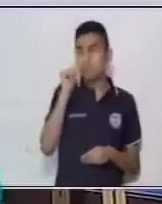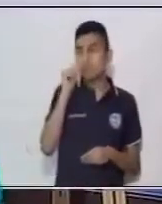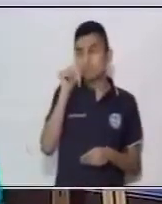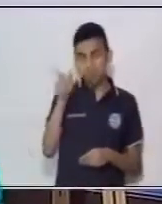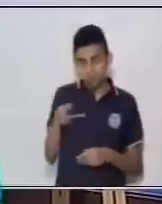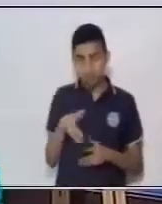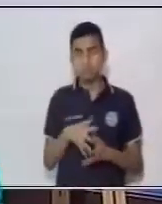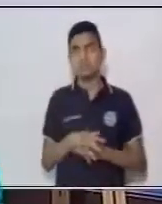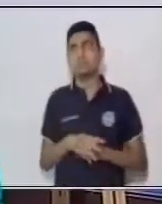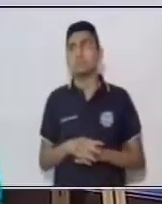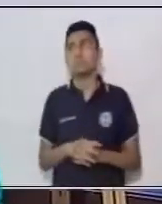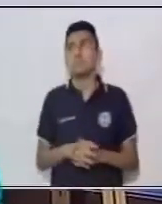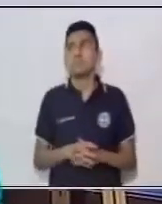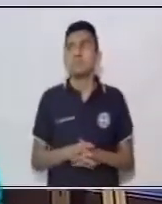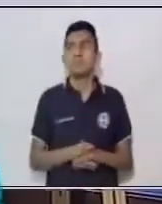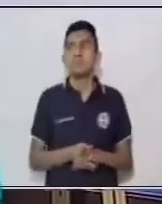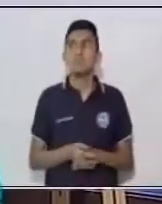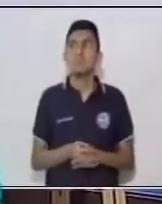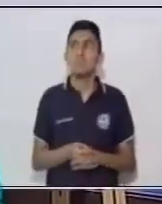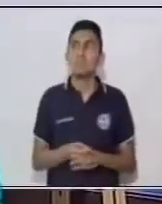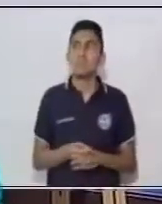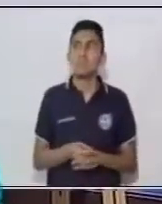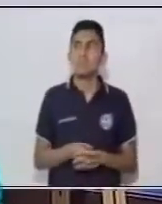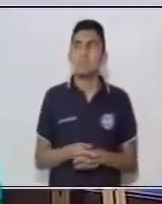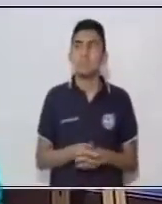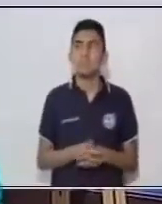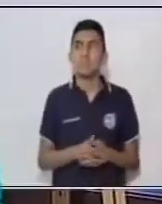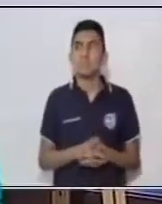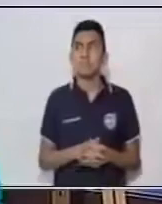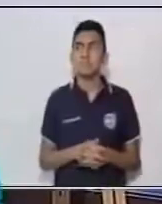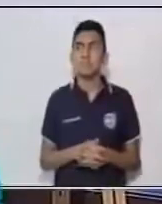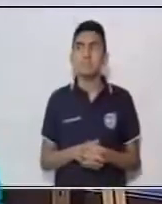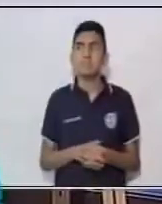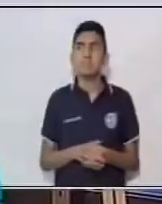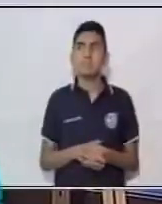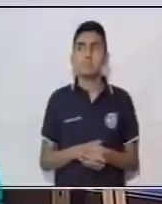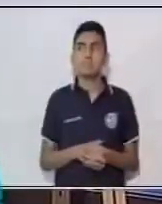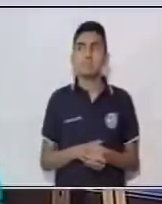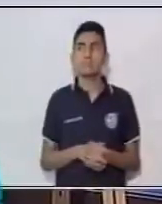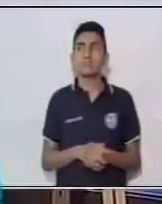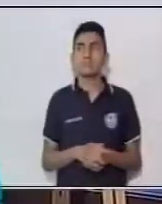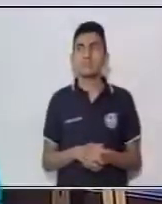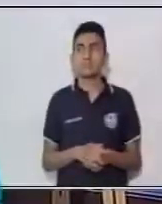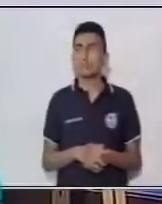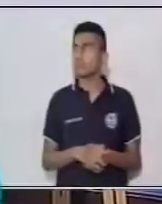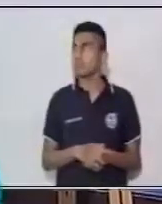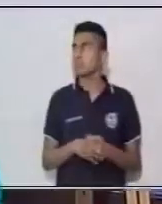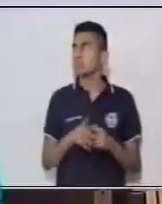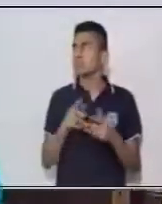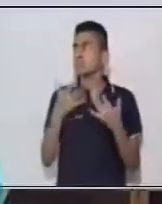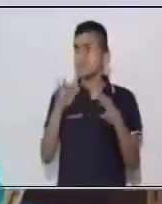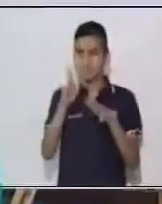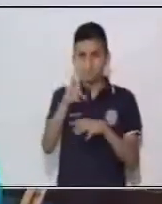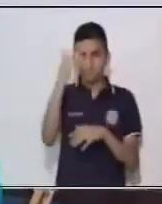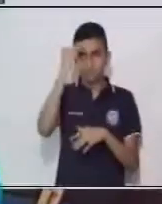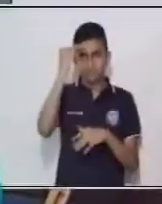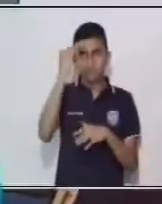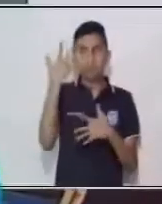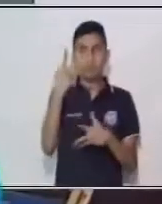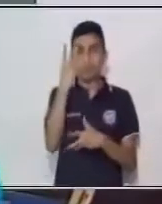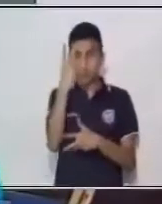Sustituyámoslo, cuando despertó, él todavía estaba allí. Nosotros sabemos a qué se refiere. Entonces los dos están